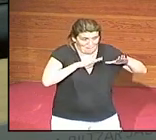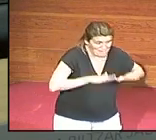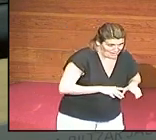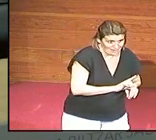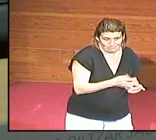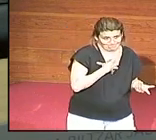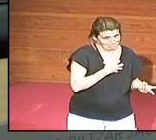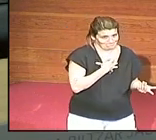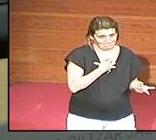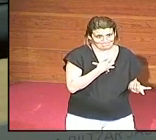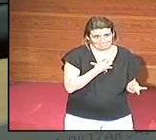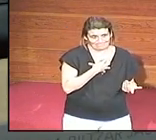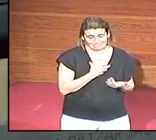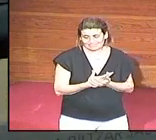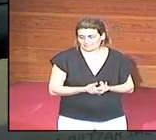puede parar.